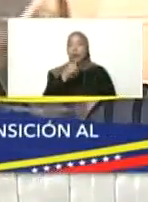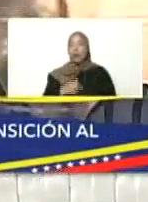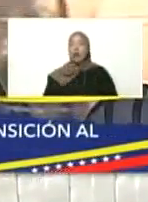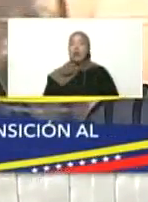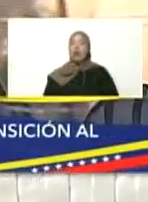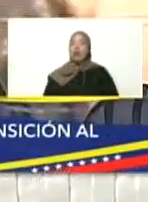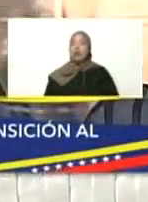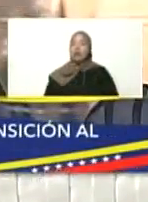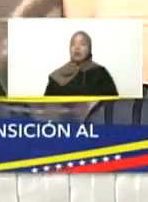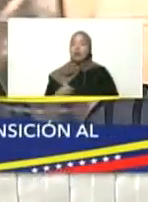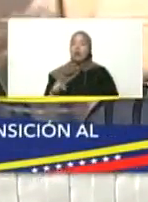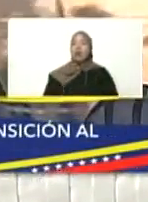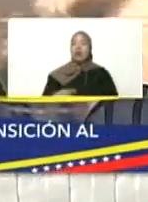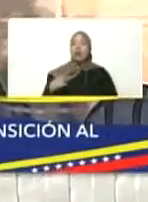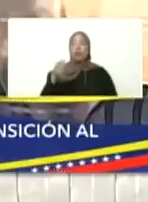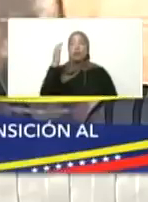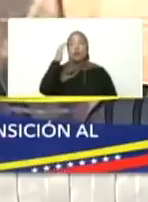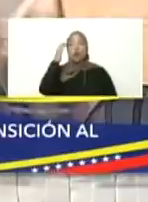Y lo otro,